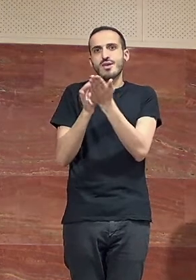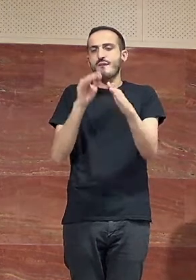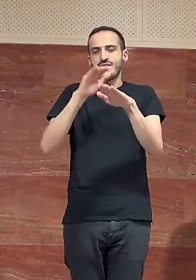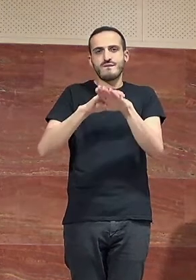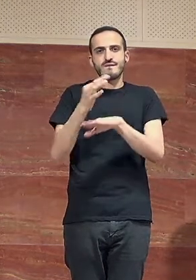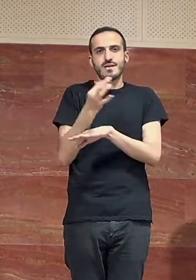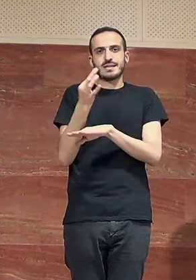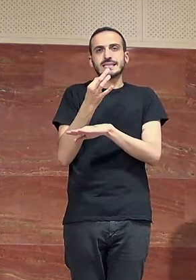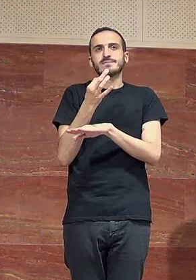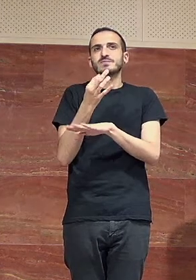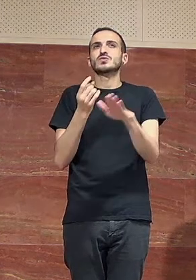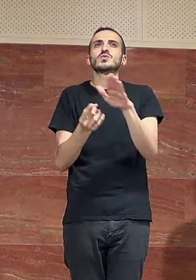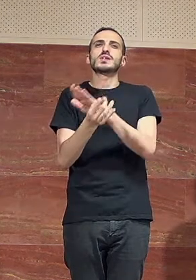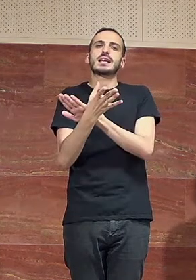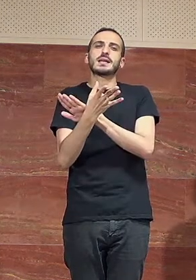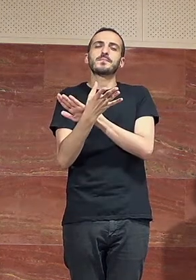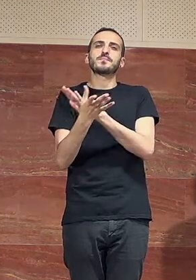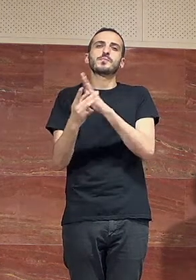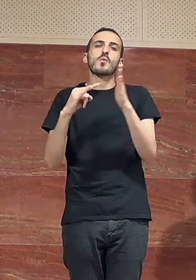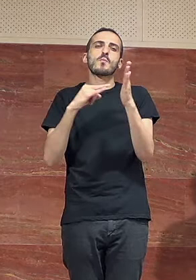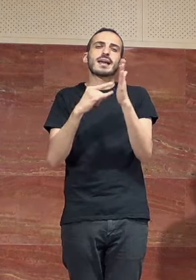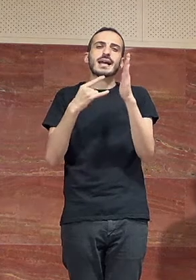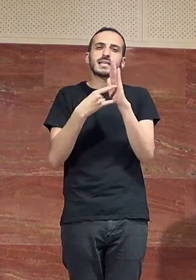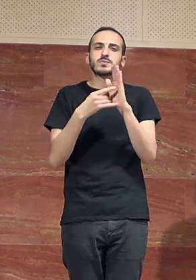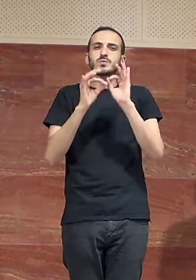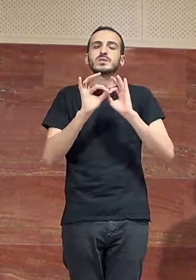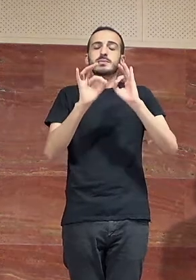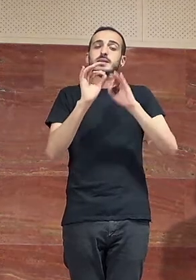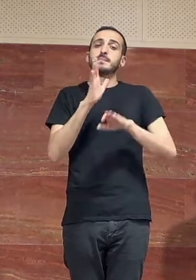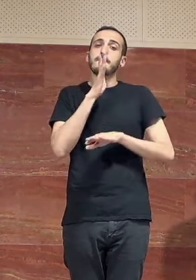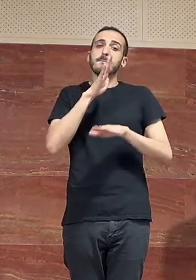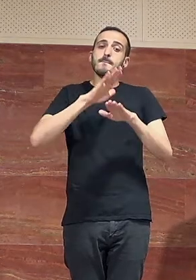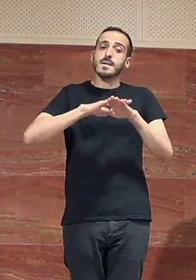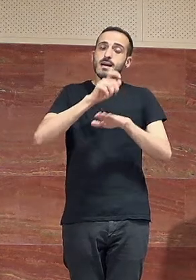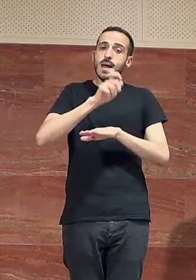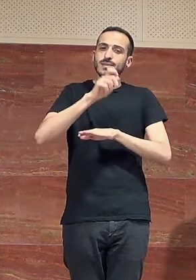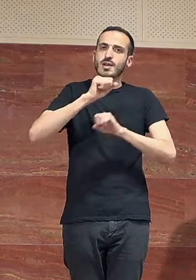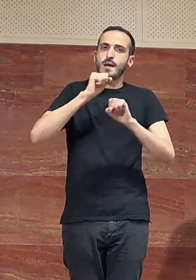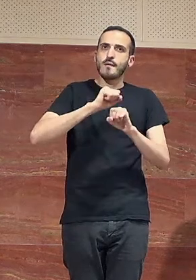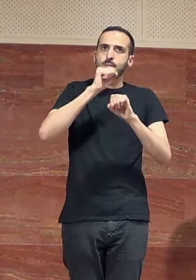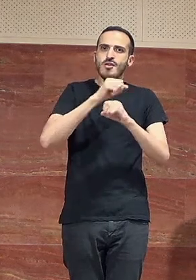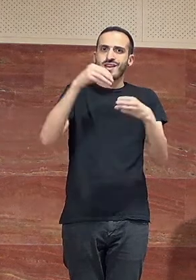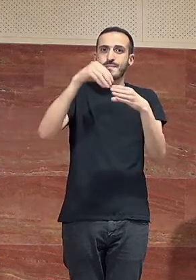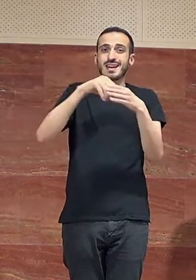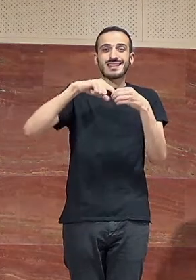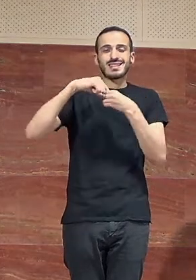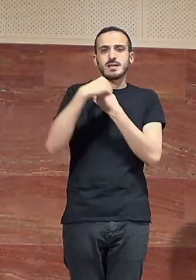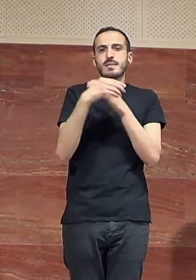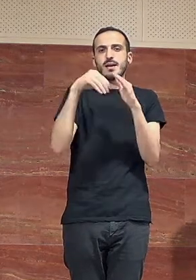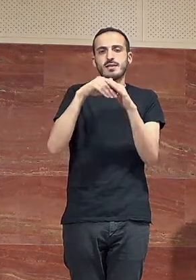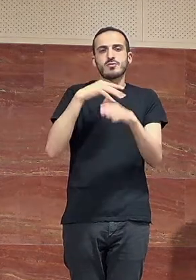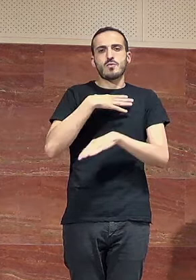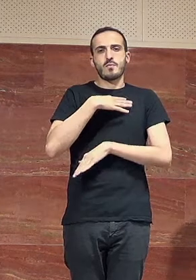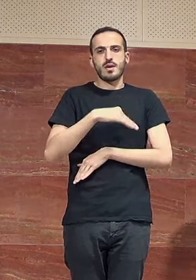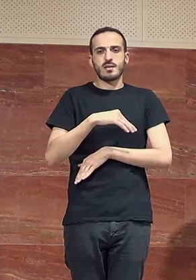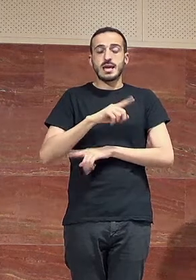crear mecanismos para lograr la participación de las personas mayores en el ciclo de esa red. Y el segundo punto es